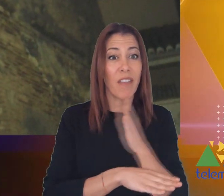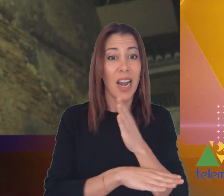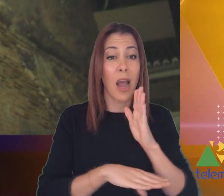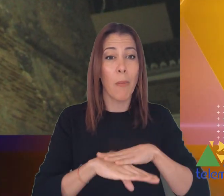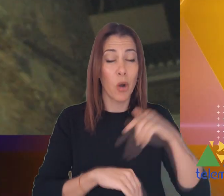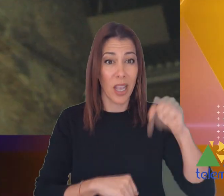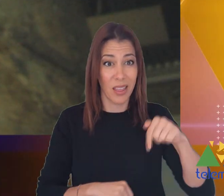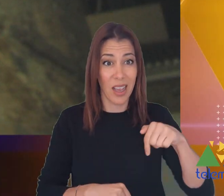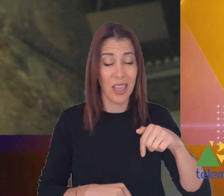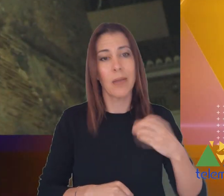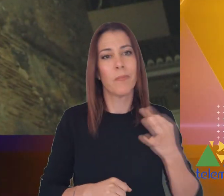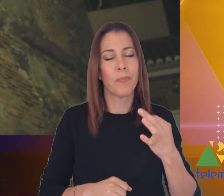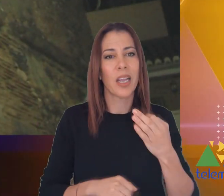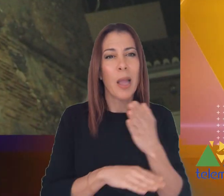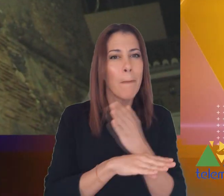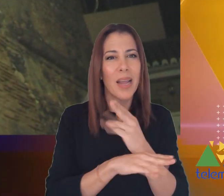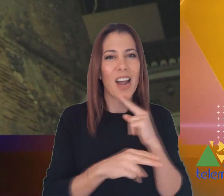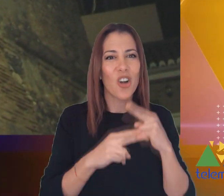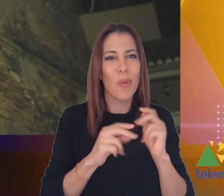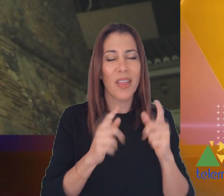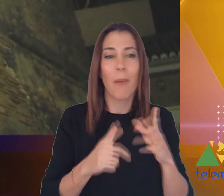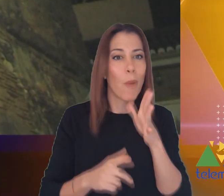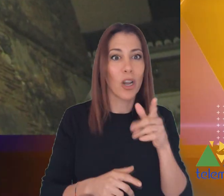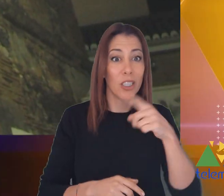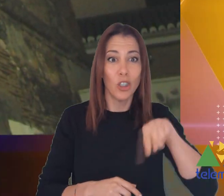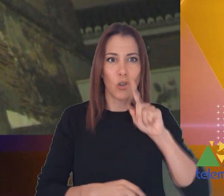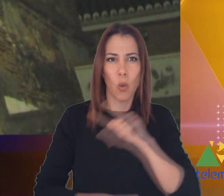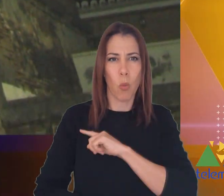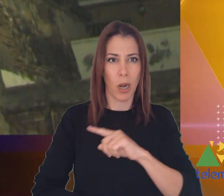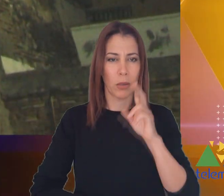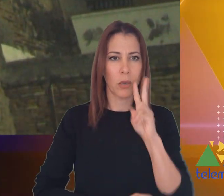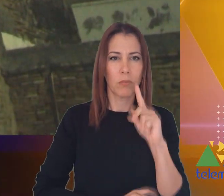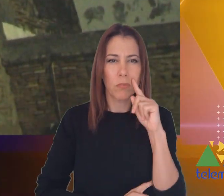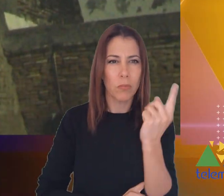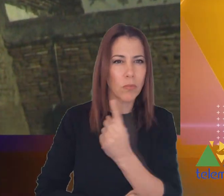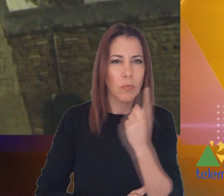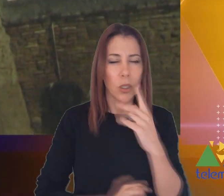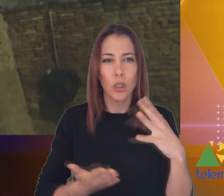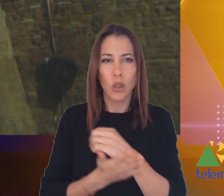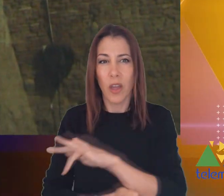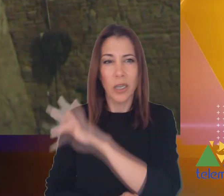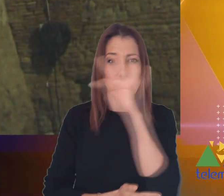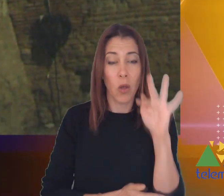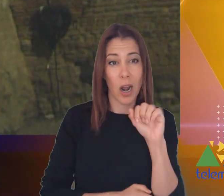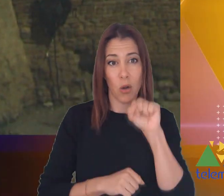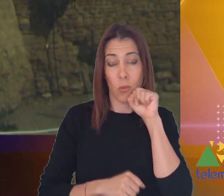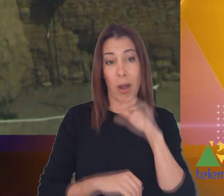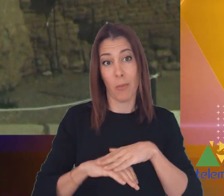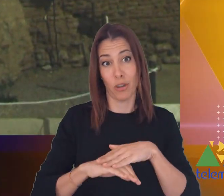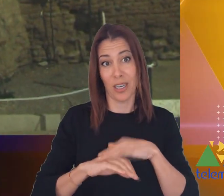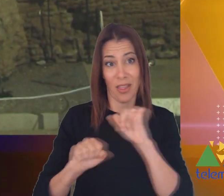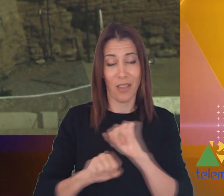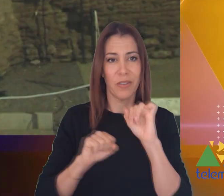la guardia nocturna hacía la vela, es decir, hacían durante toda la noche guardia para ver si Motril era atacado, y